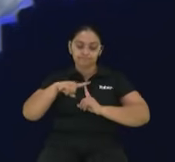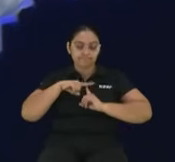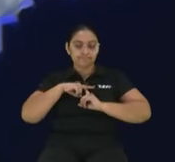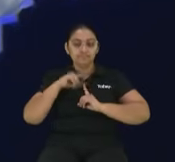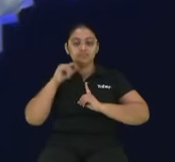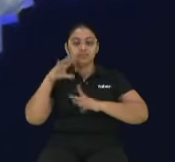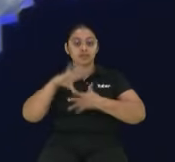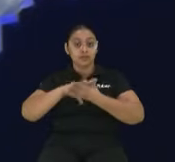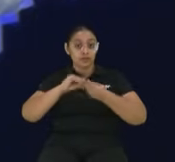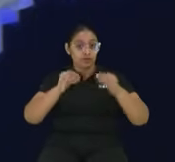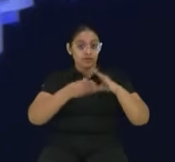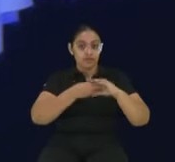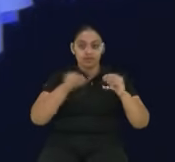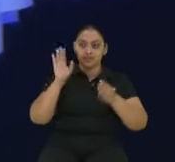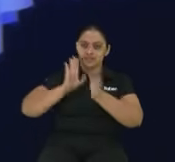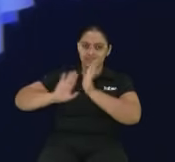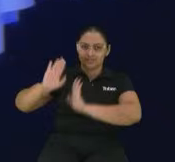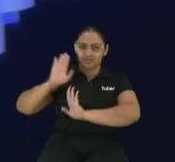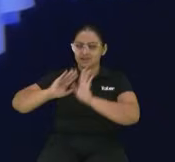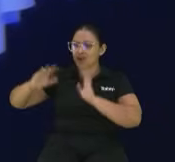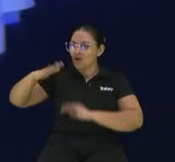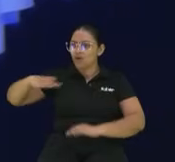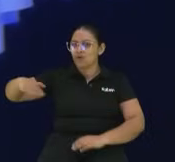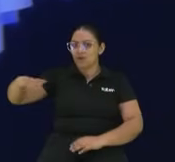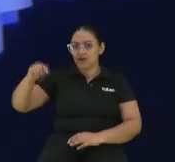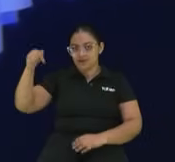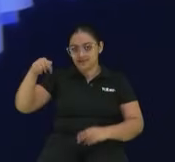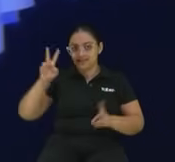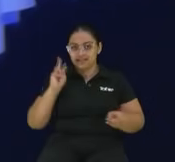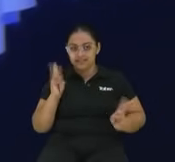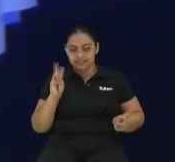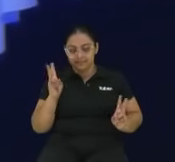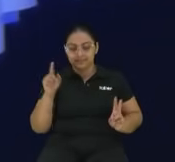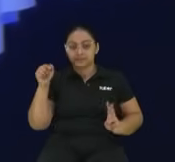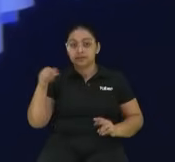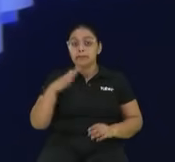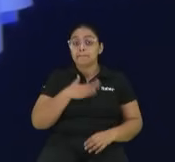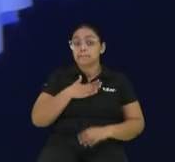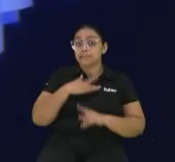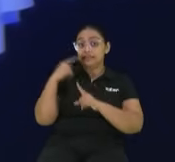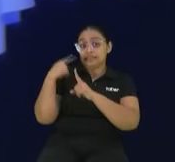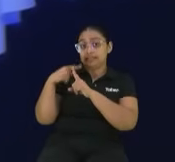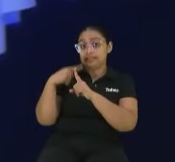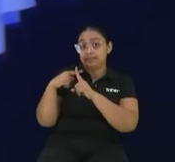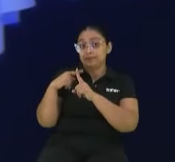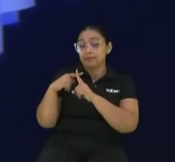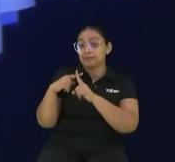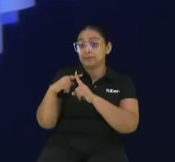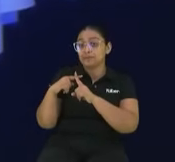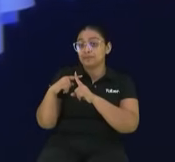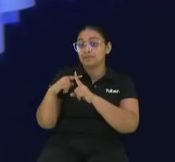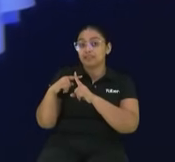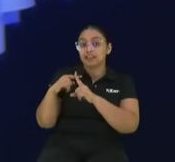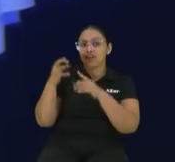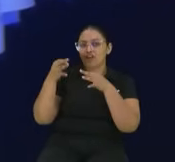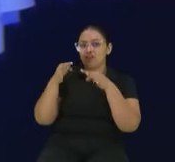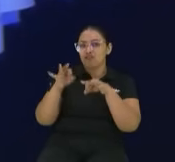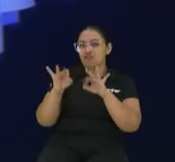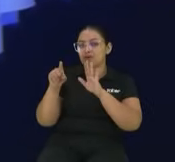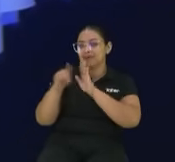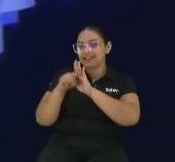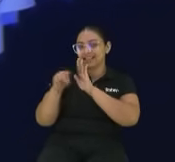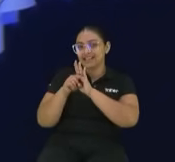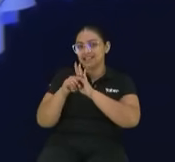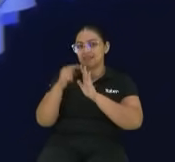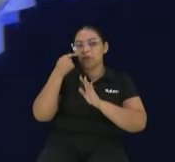Salvador que su hermano llamado René quien era mi tío era la antítesis de mi papá René era mucho